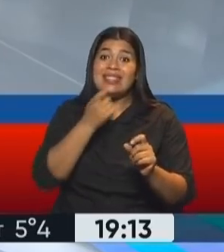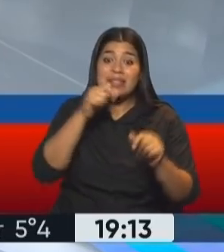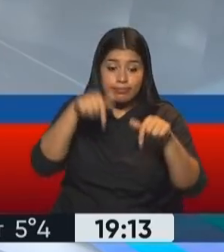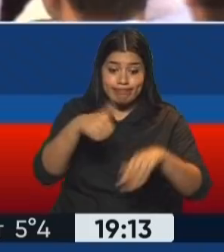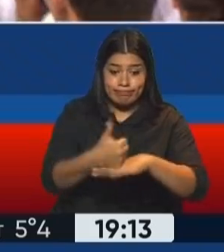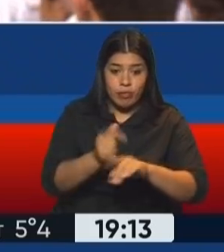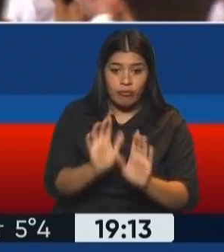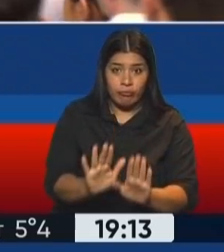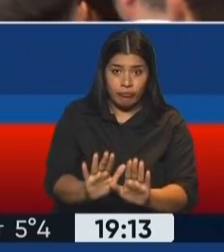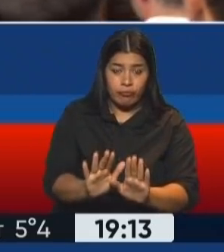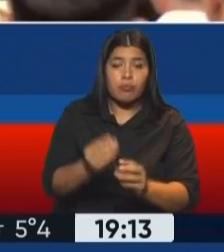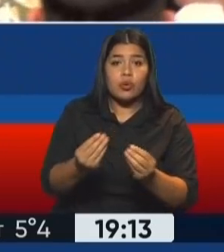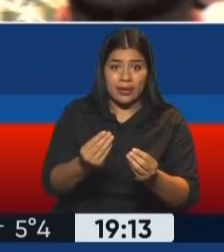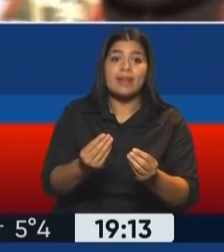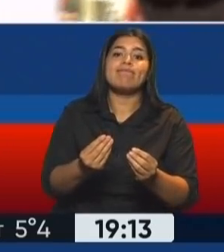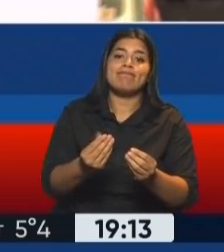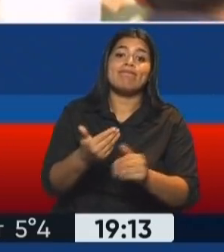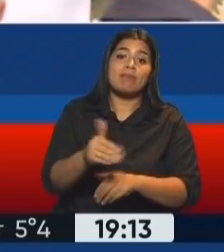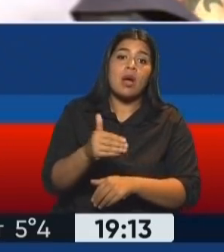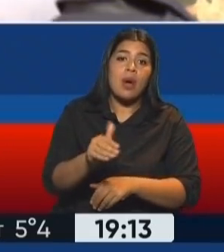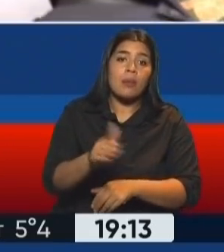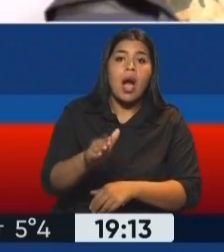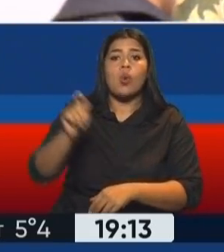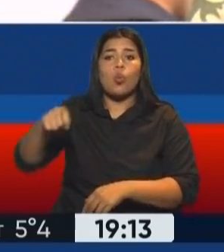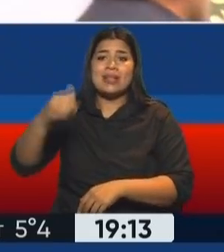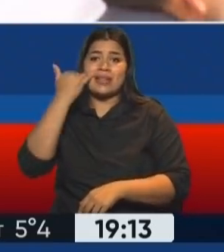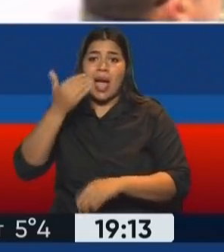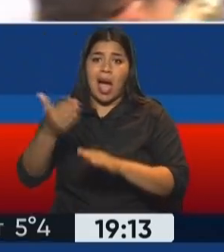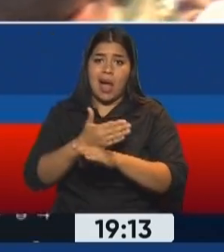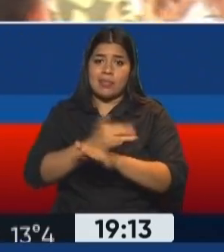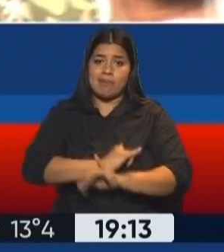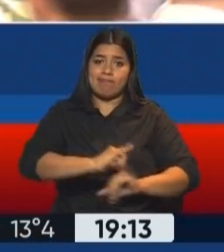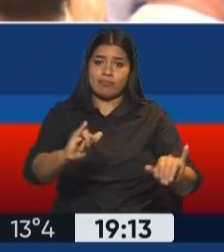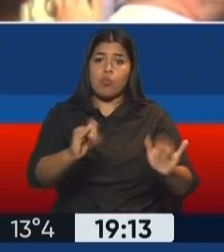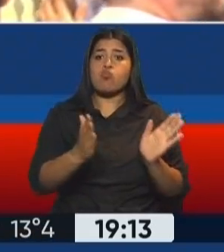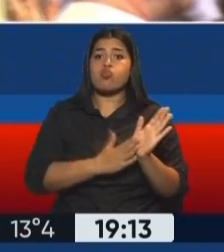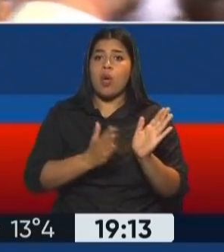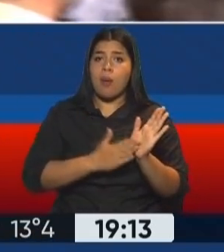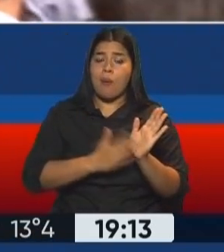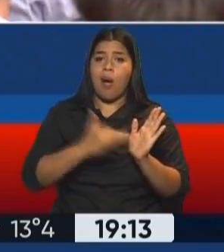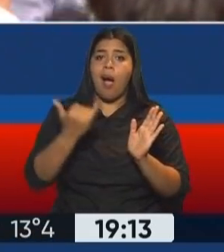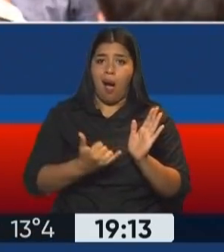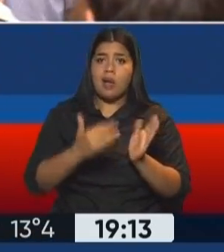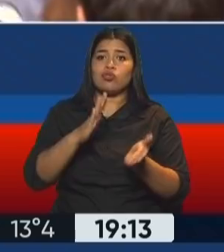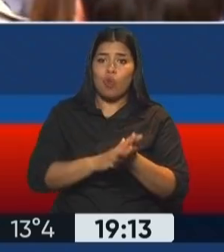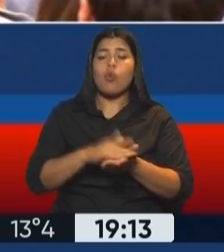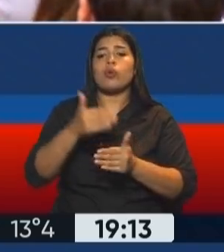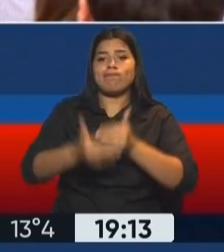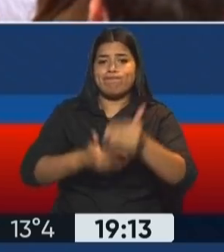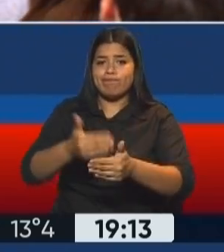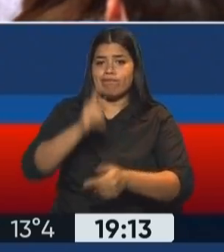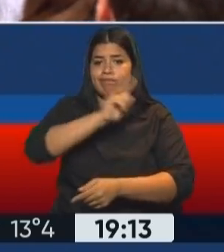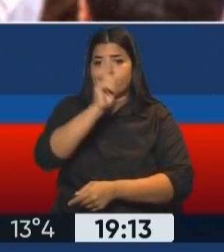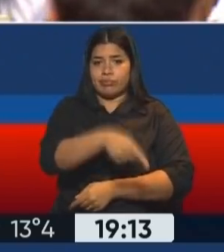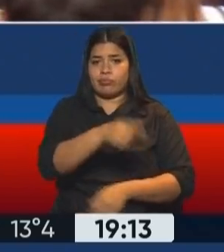más tarde o más temprano lo que el juez ya anticipó que es la prueba que considera que tiene para dictar el procesamiento. Cuando lo